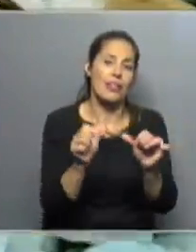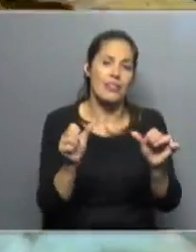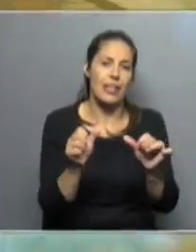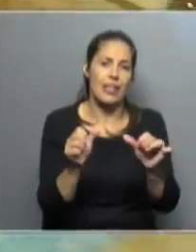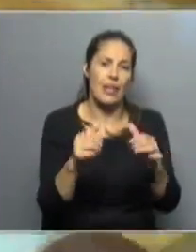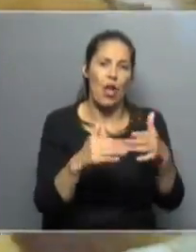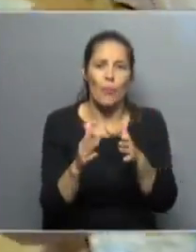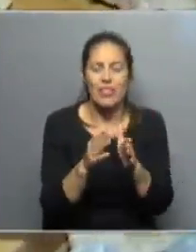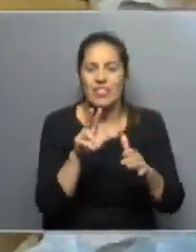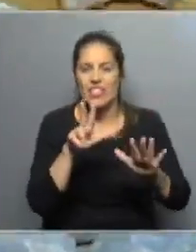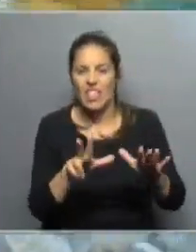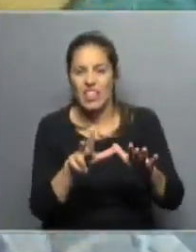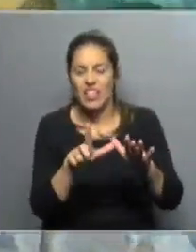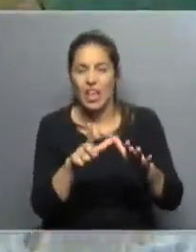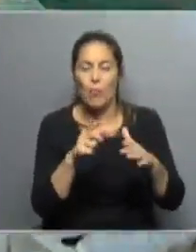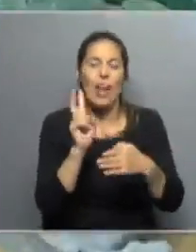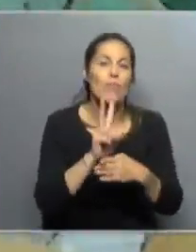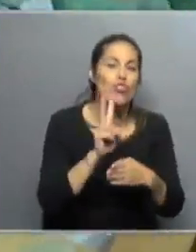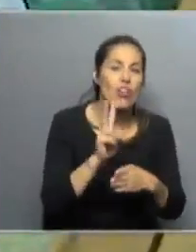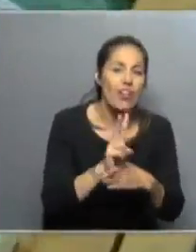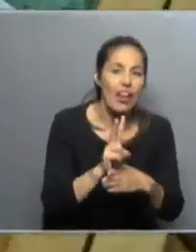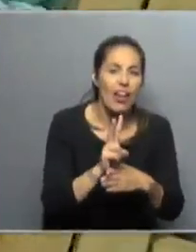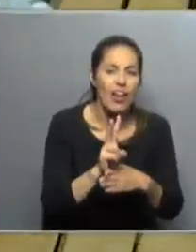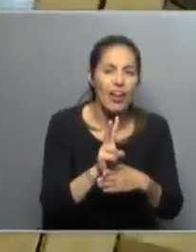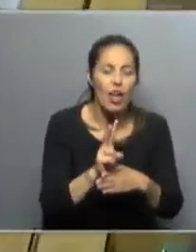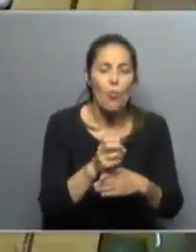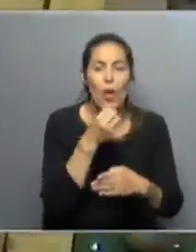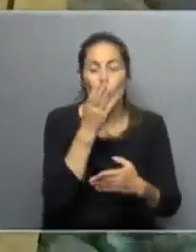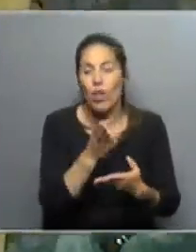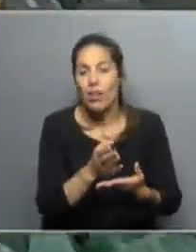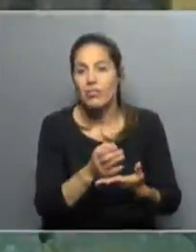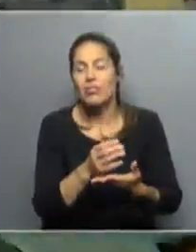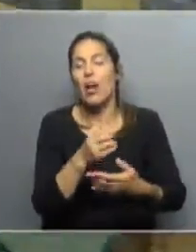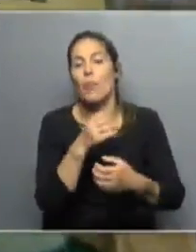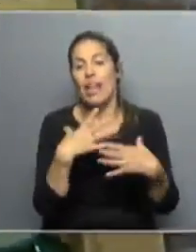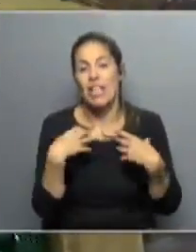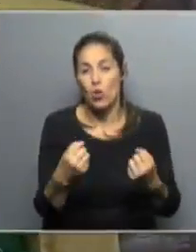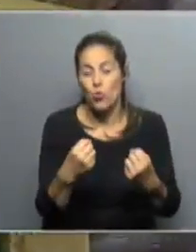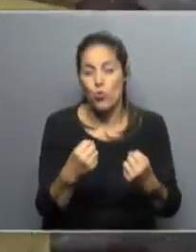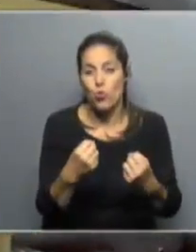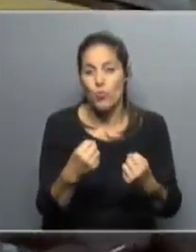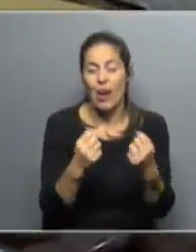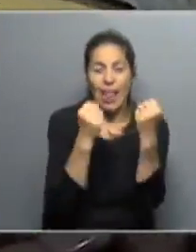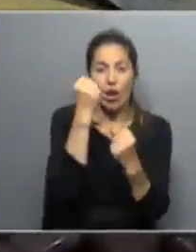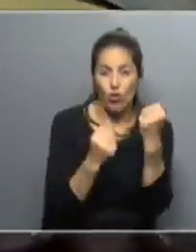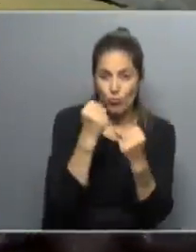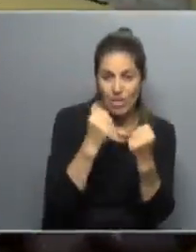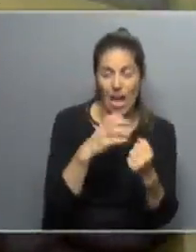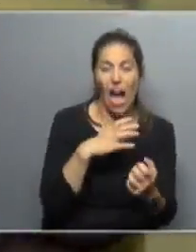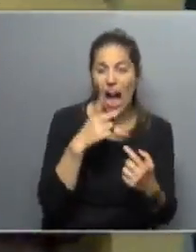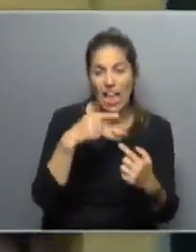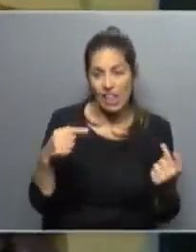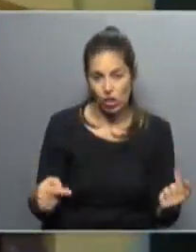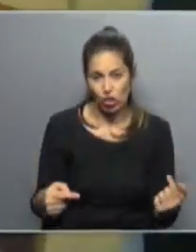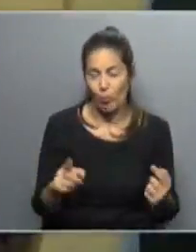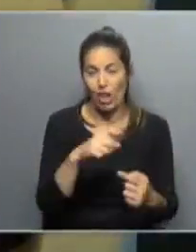7 chakras, para proteger, para abundancia económica, para salud. Tenemos de todo. Para todas